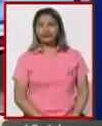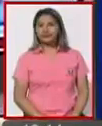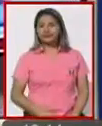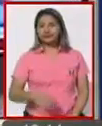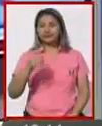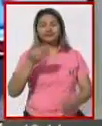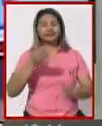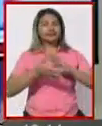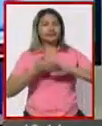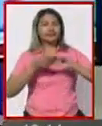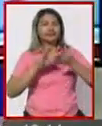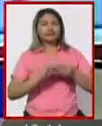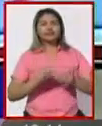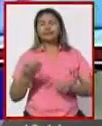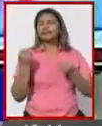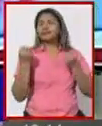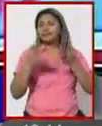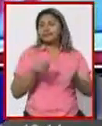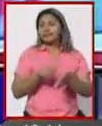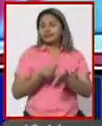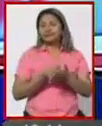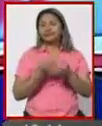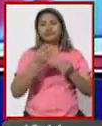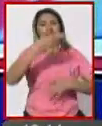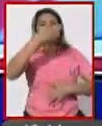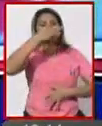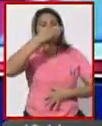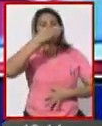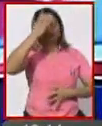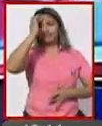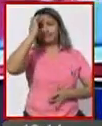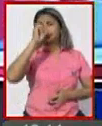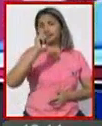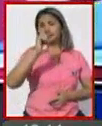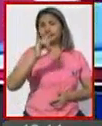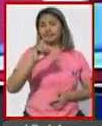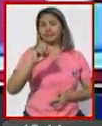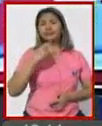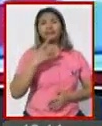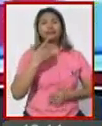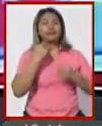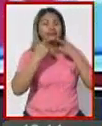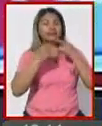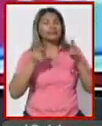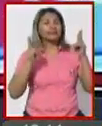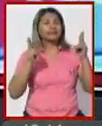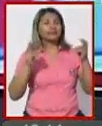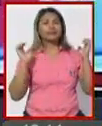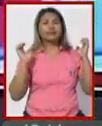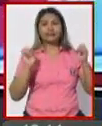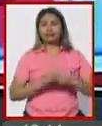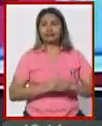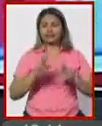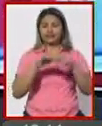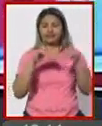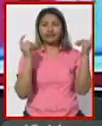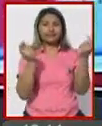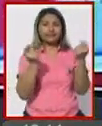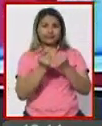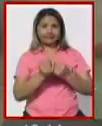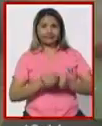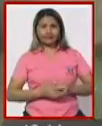En otra información, ante el incremento de casos de influenza, el CEDES analiza una declaratoria de emergencia en el